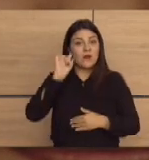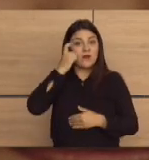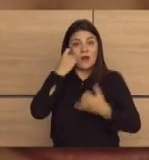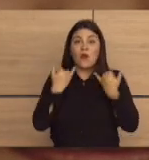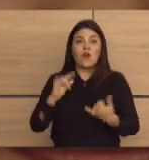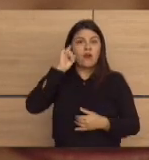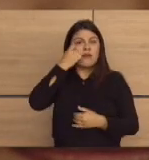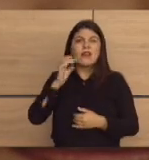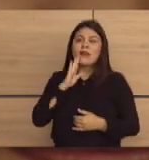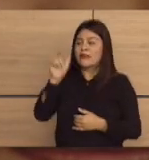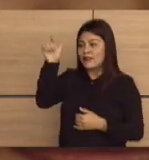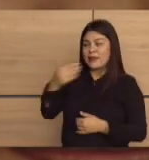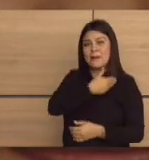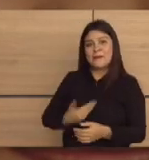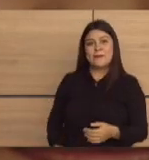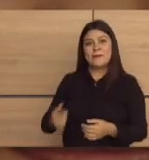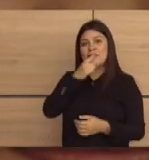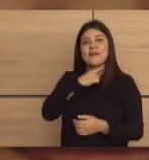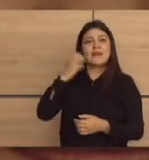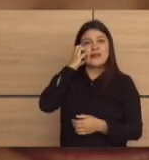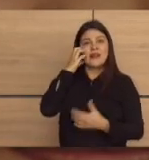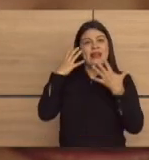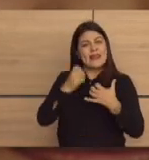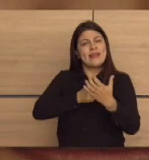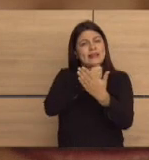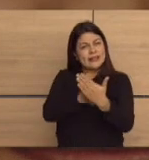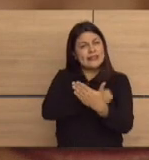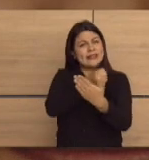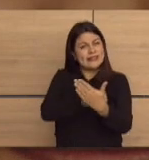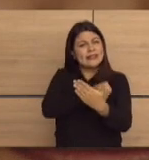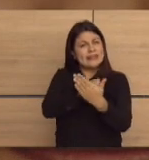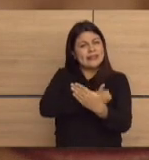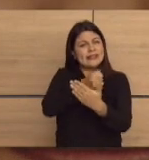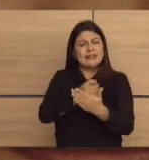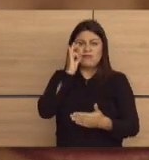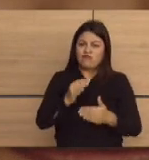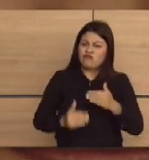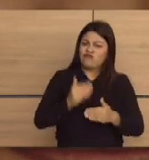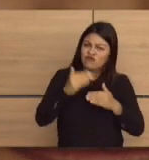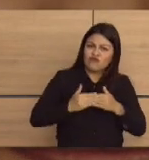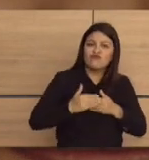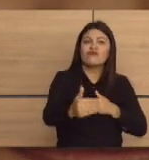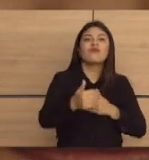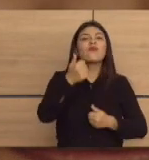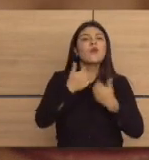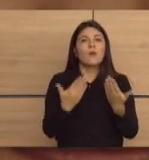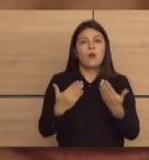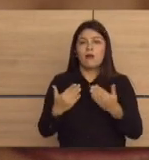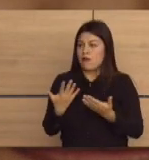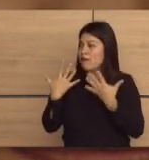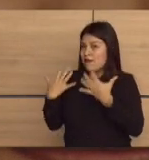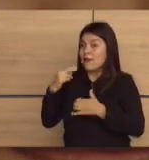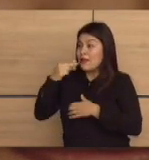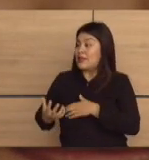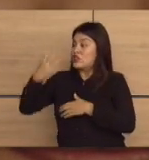Duque, para lograr consolidar el proceso de la enseñanza de la historia como